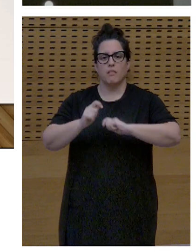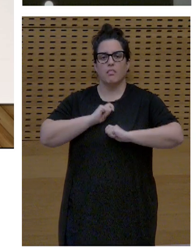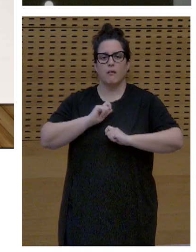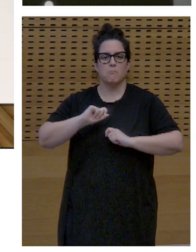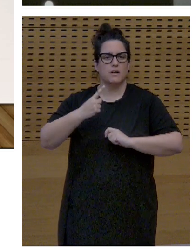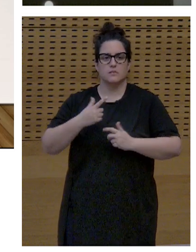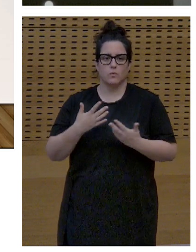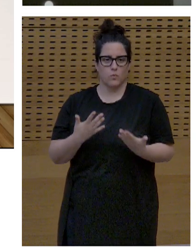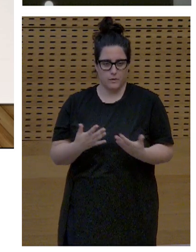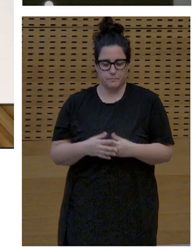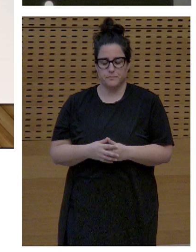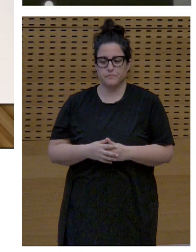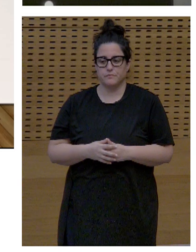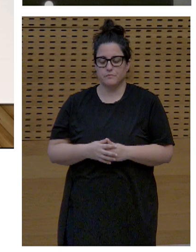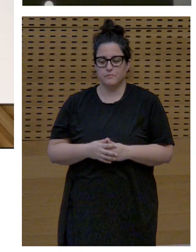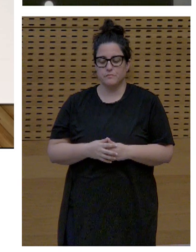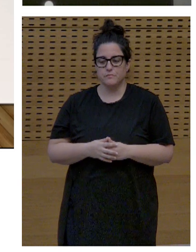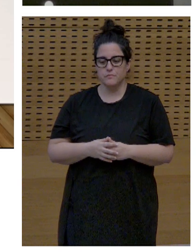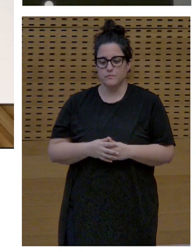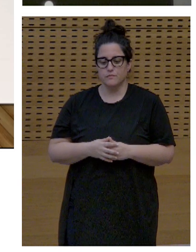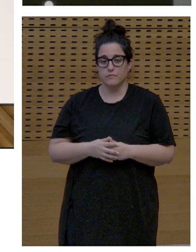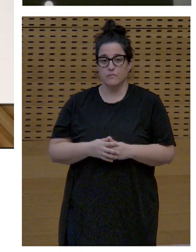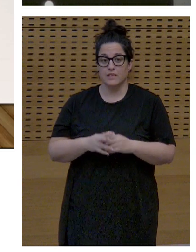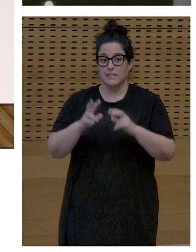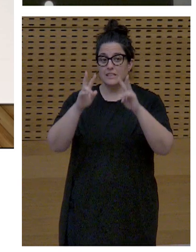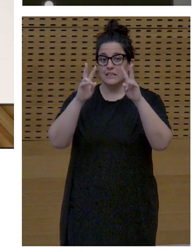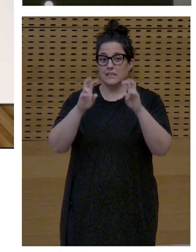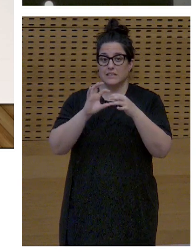de los síntomas motores,